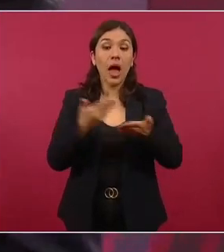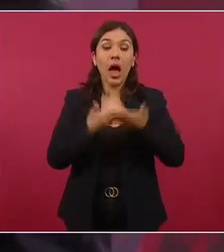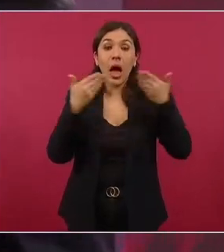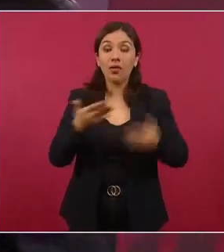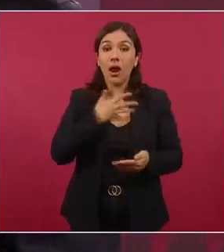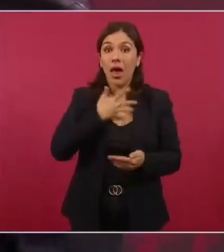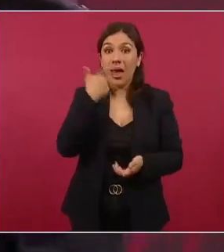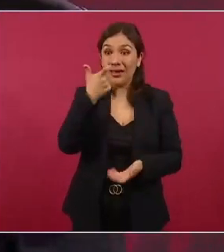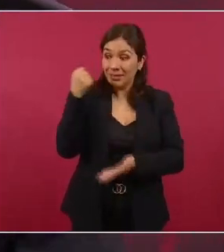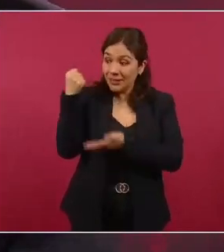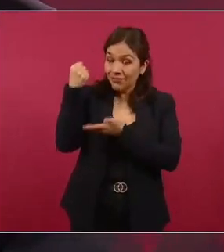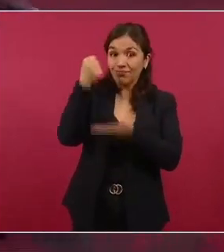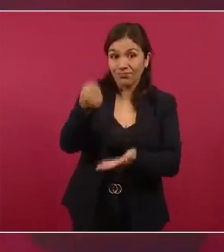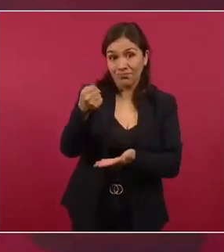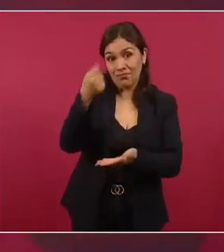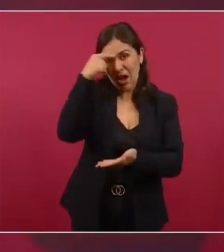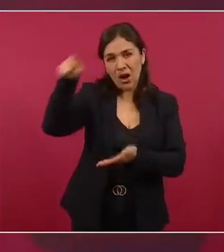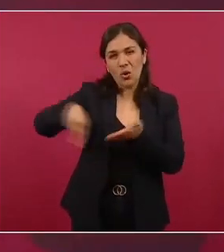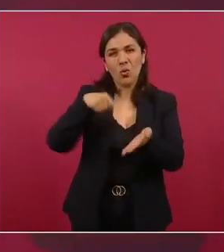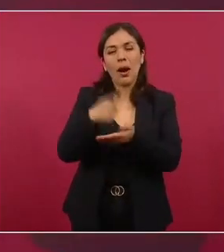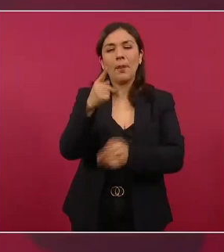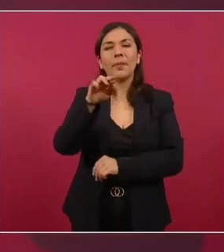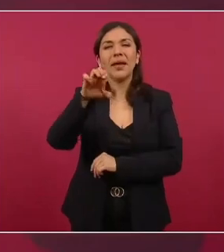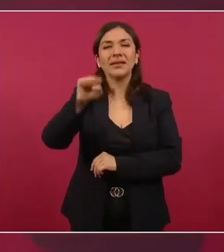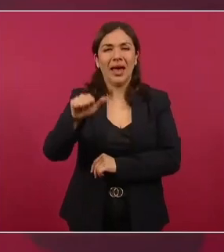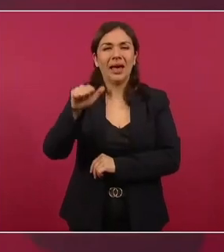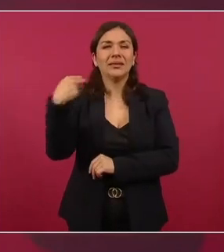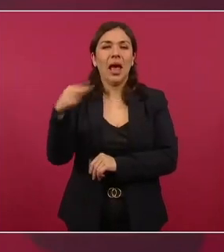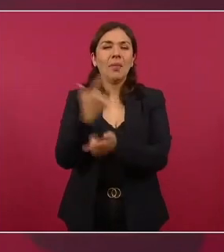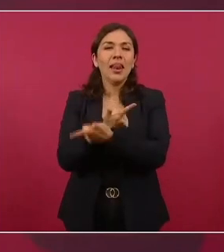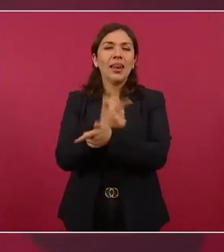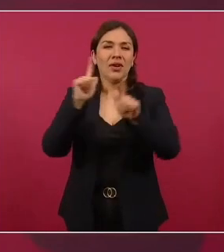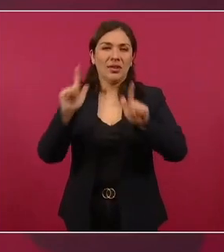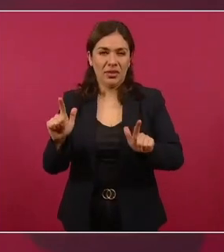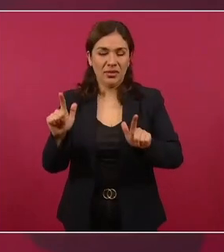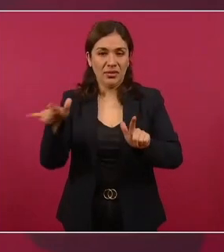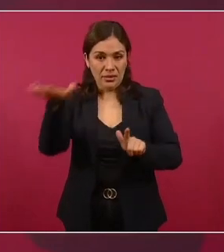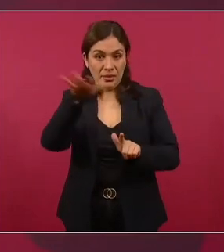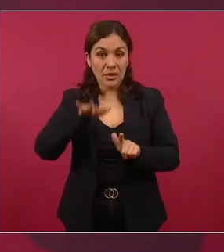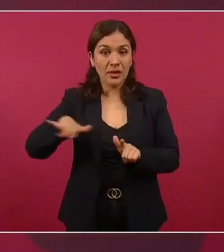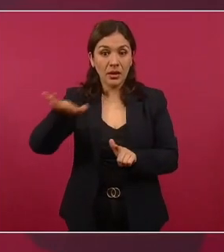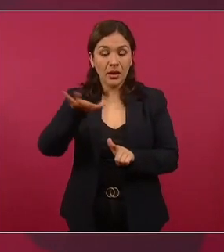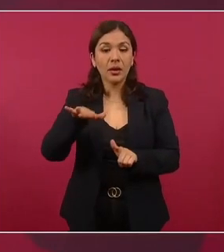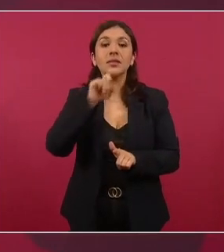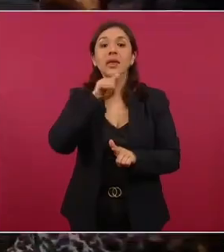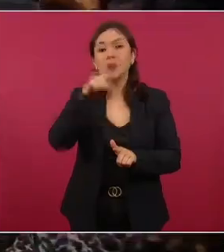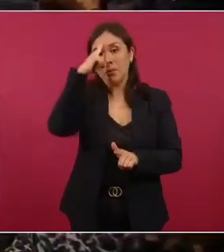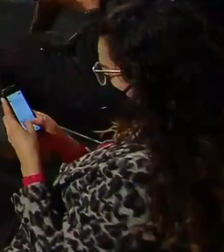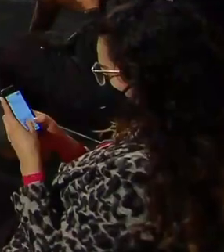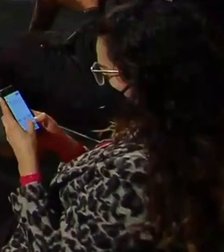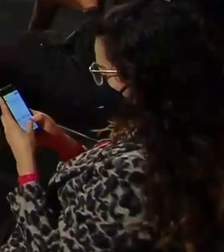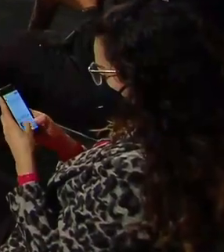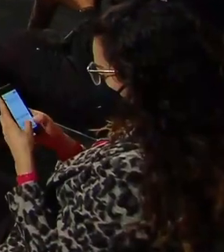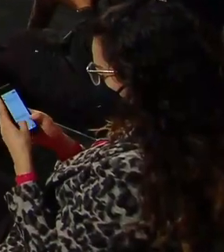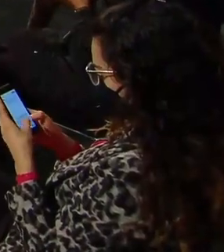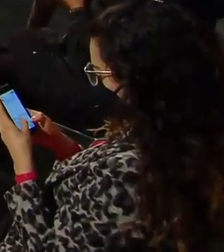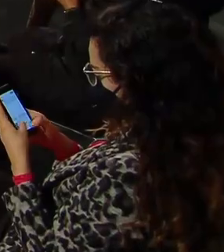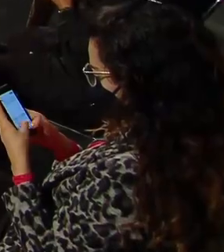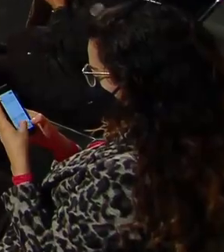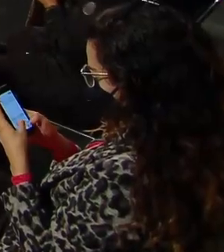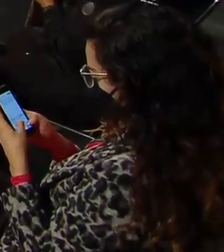invirtiendo en la presa Libertad y en la construcción del